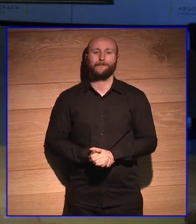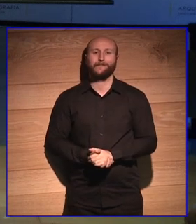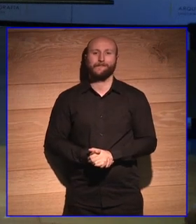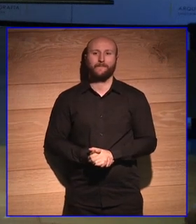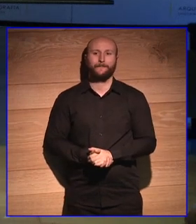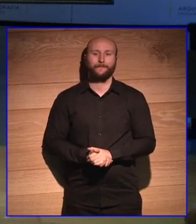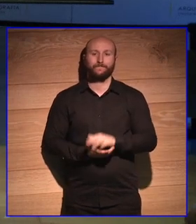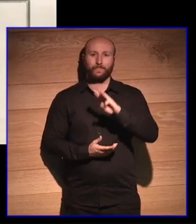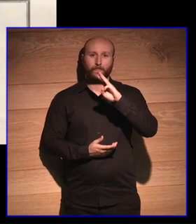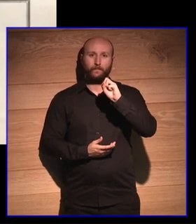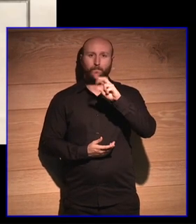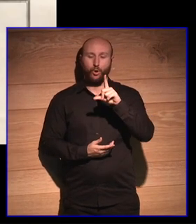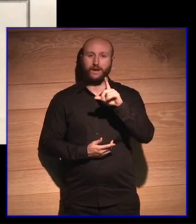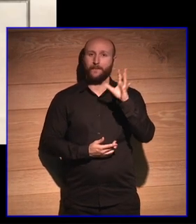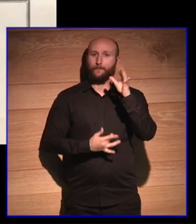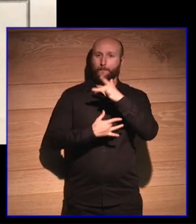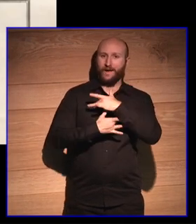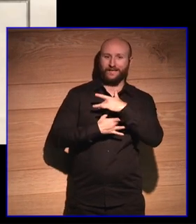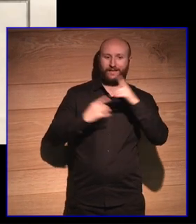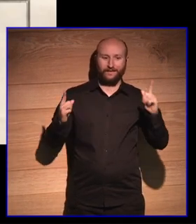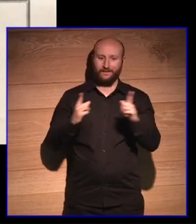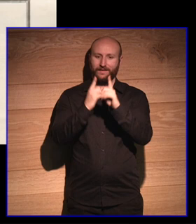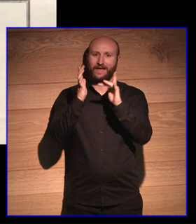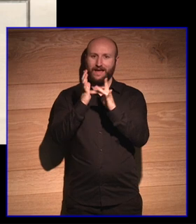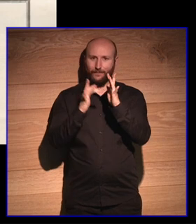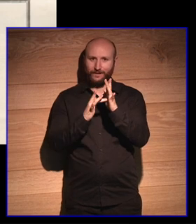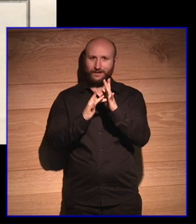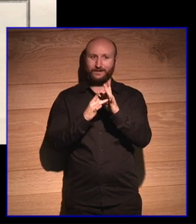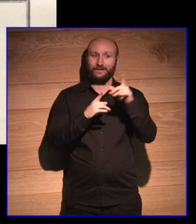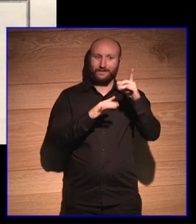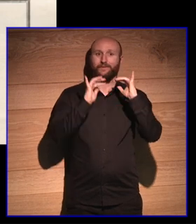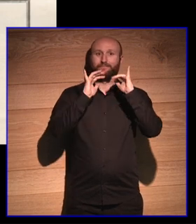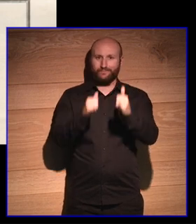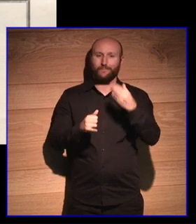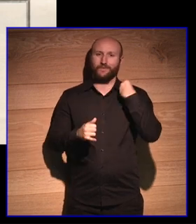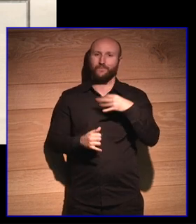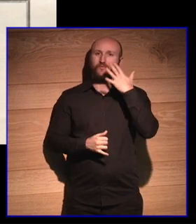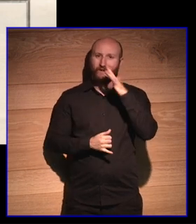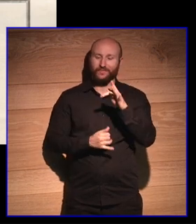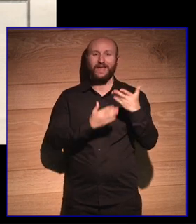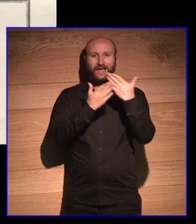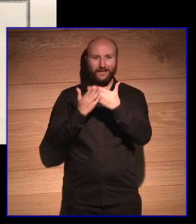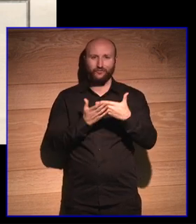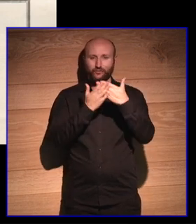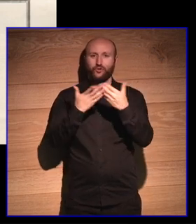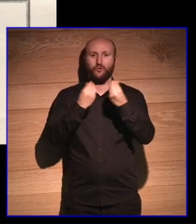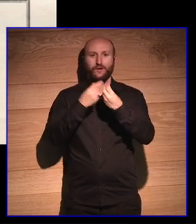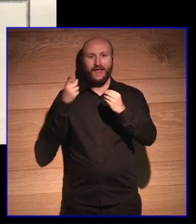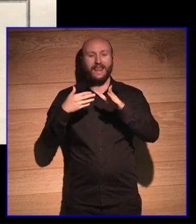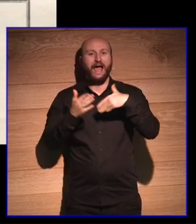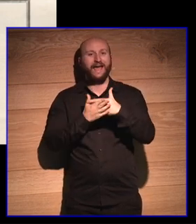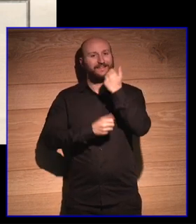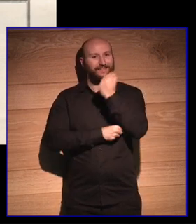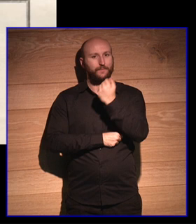toluca y maría de pablos se conocieron en abril cuando la segoviana acaba de llegar a francia y estudió bajo su tutela hasta diciembre de